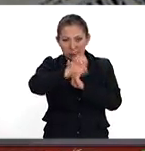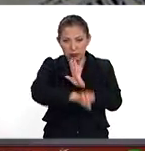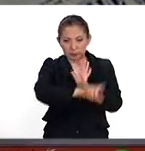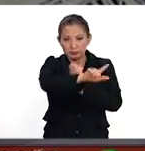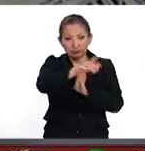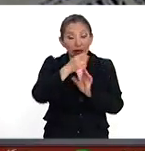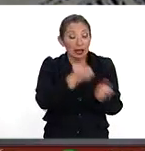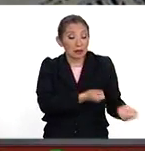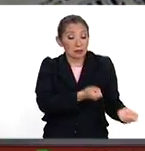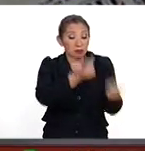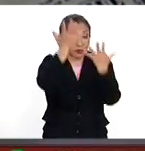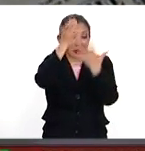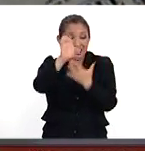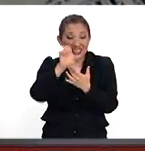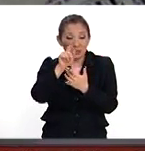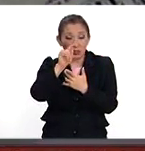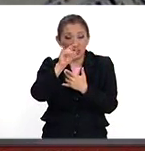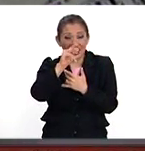ejemplo, las exportaciones.